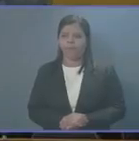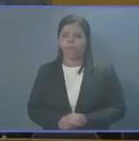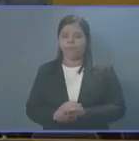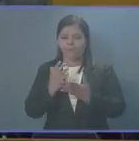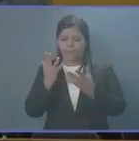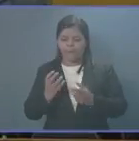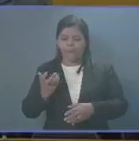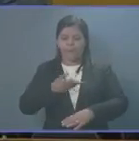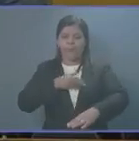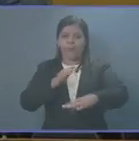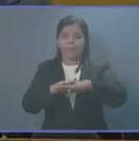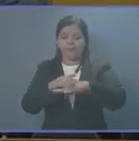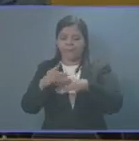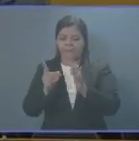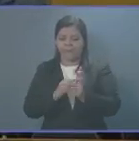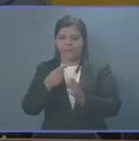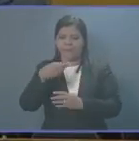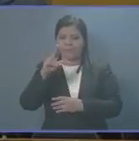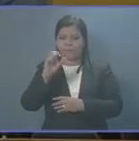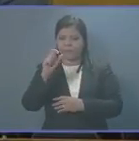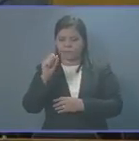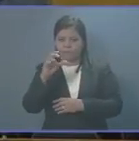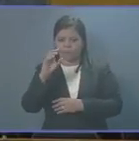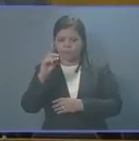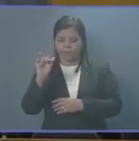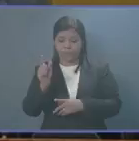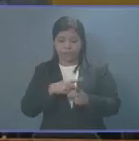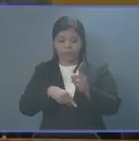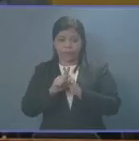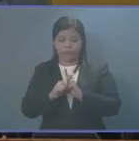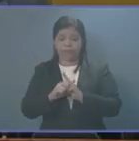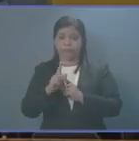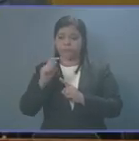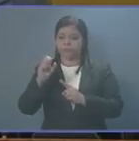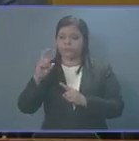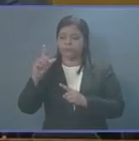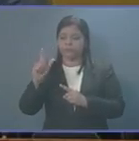Vamos a llamar a Douglas Cardona por Maite Iraeta y a Telma Hernández por Cristina.